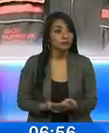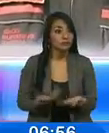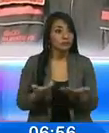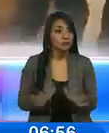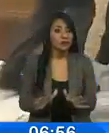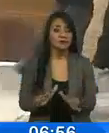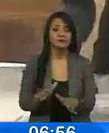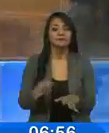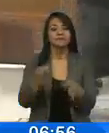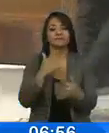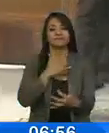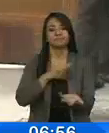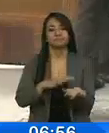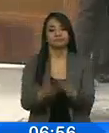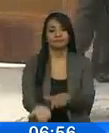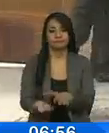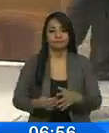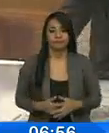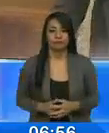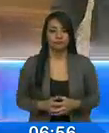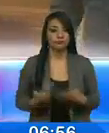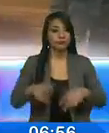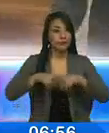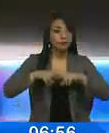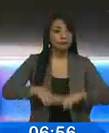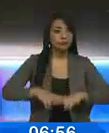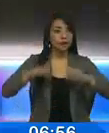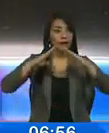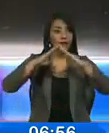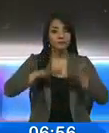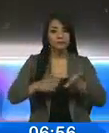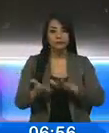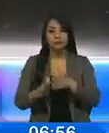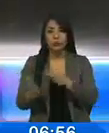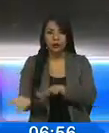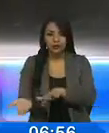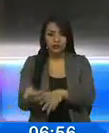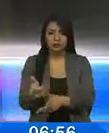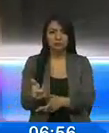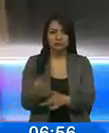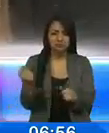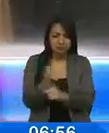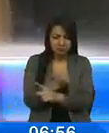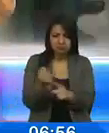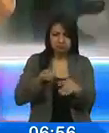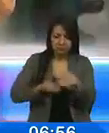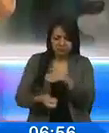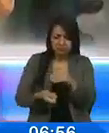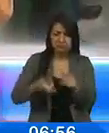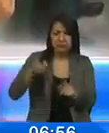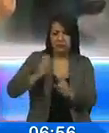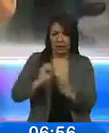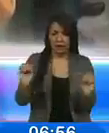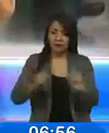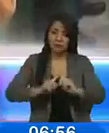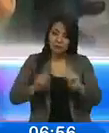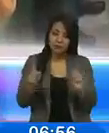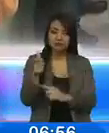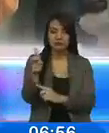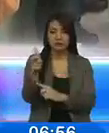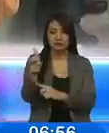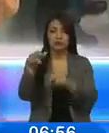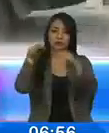signos vitales. En primera instancia de la revisión en la casa, los cadáveres no presentaban signos de violencia, pero serán los exámenes en el